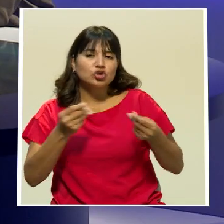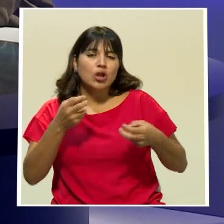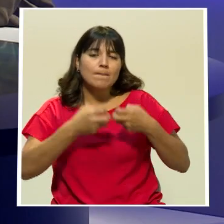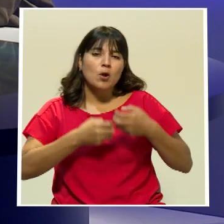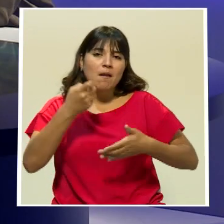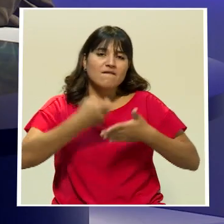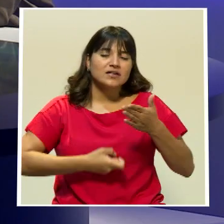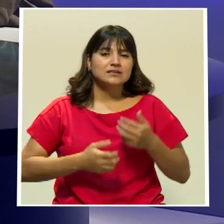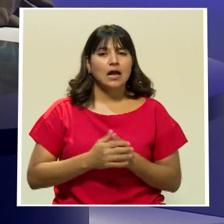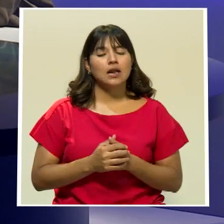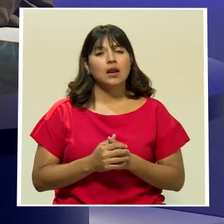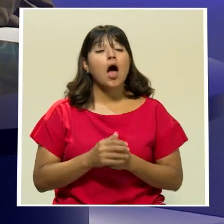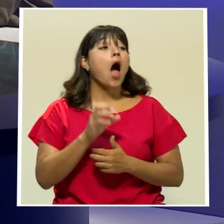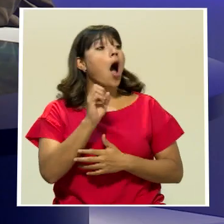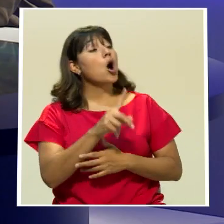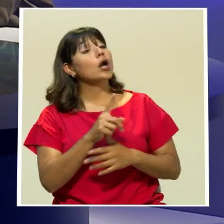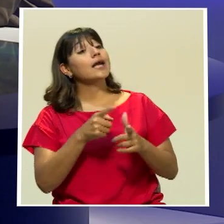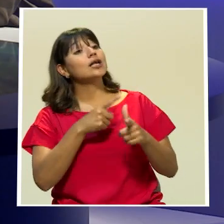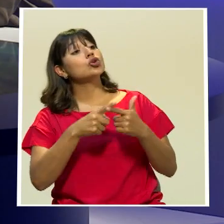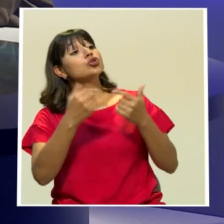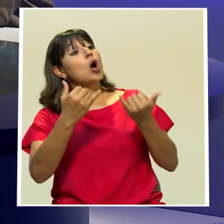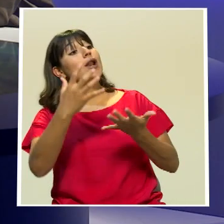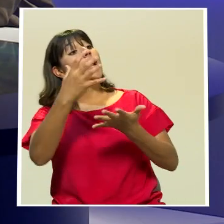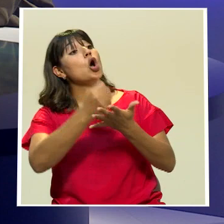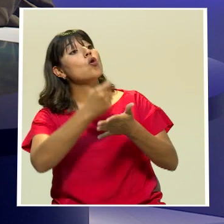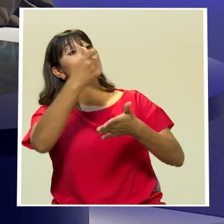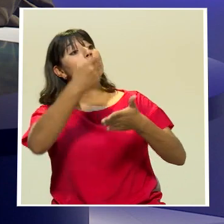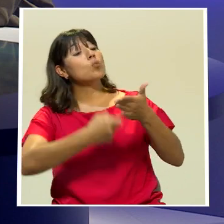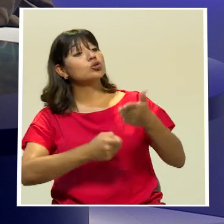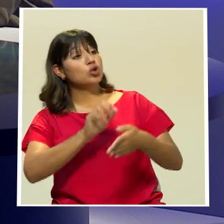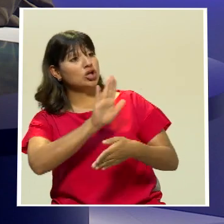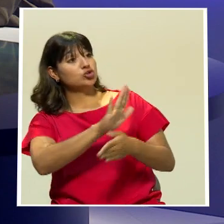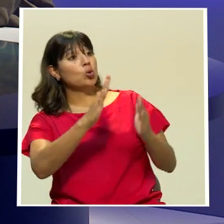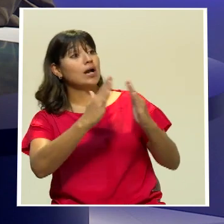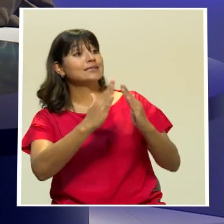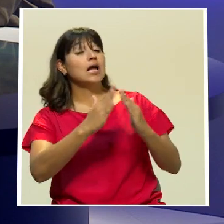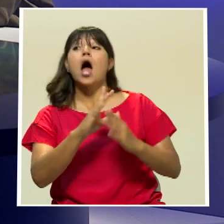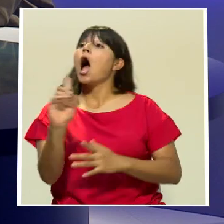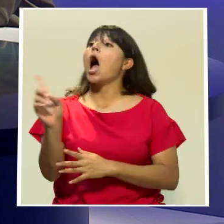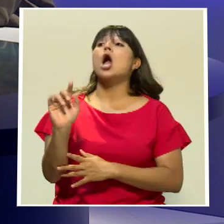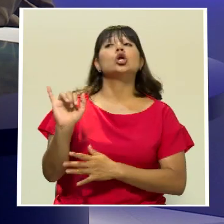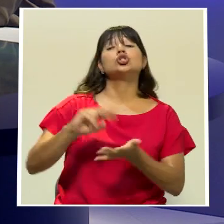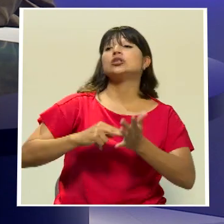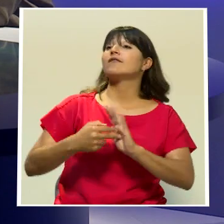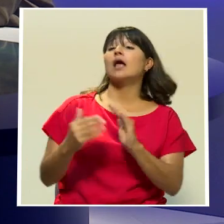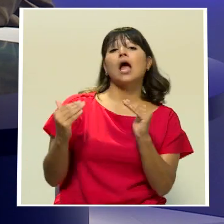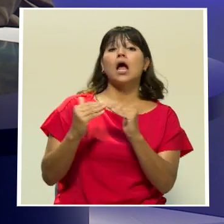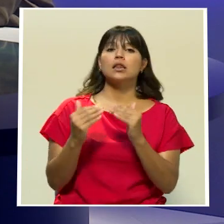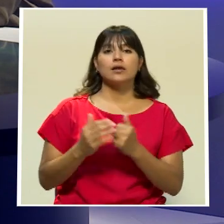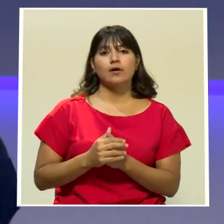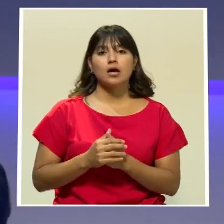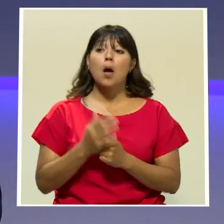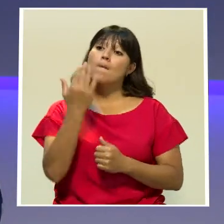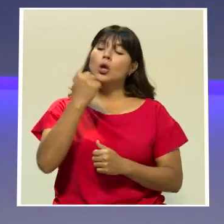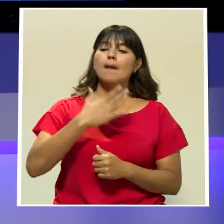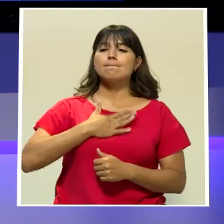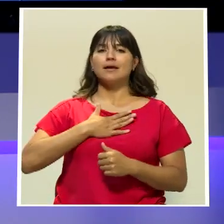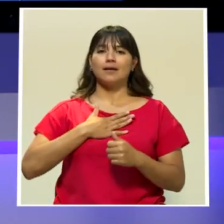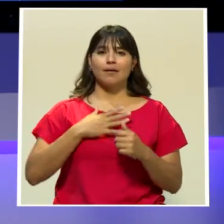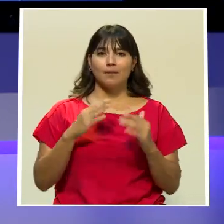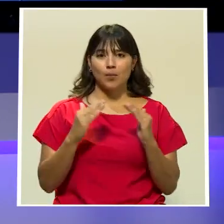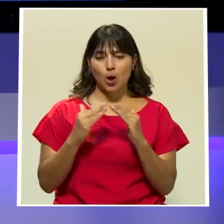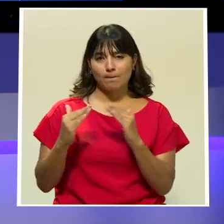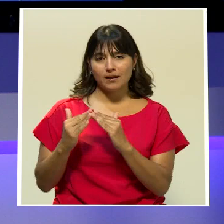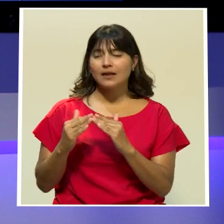cobrar un impuesto a partir de ahora a las propiedades, a sus propiedades. No, eso no es equitativo, claro, porque son las mías. Claro, pero